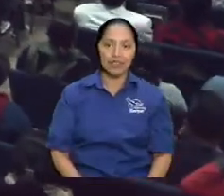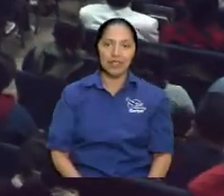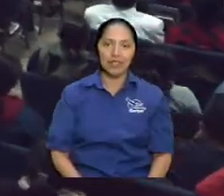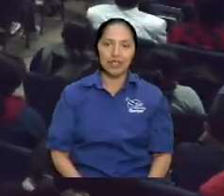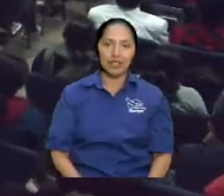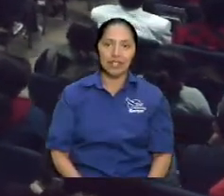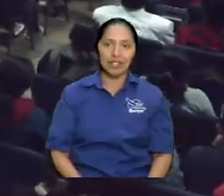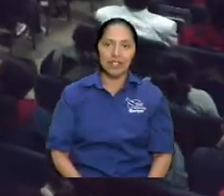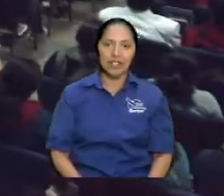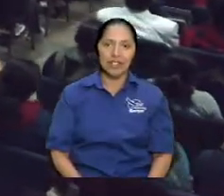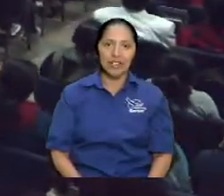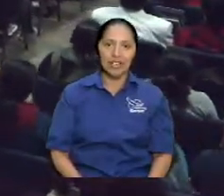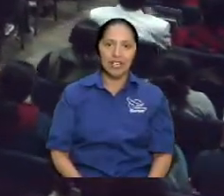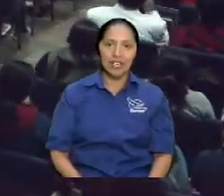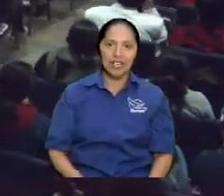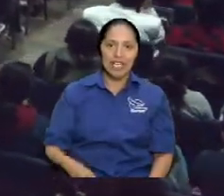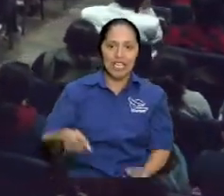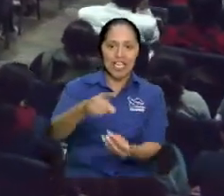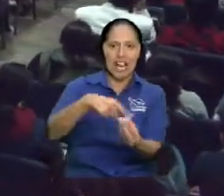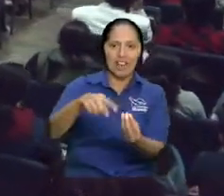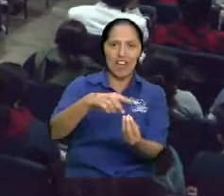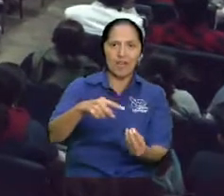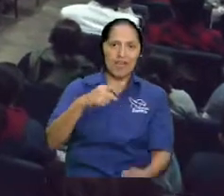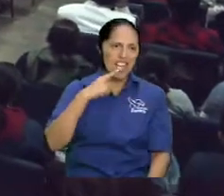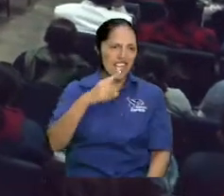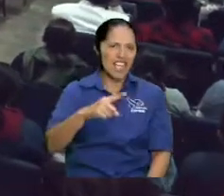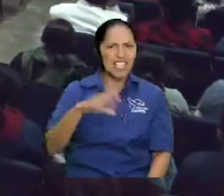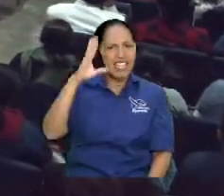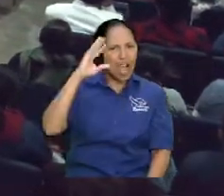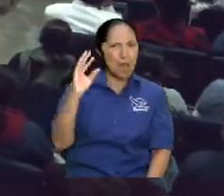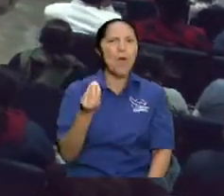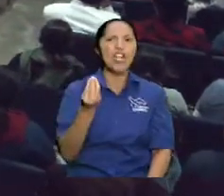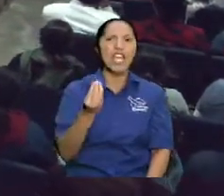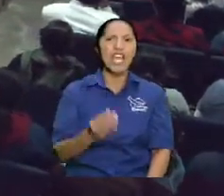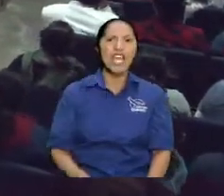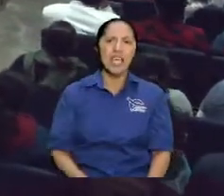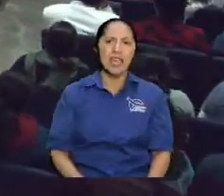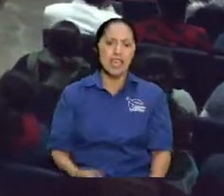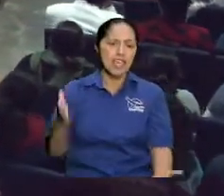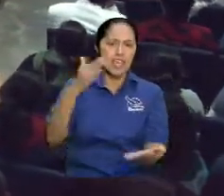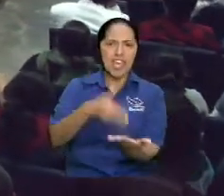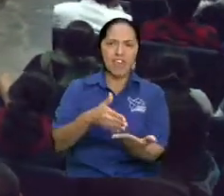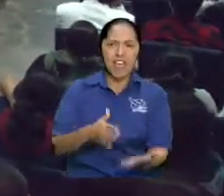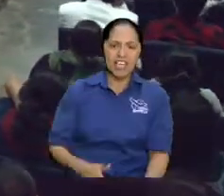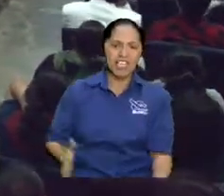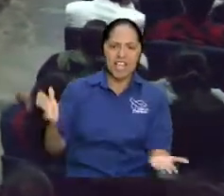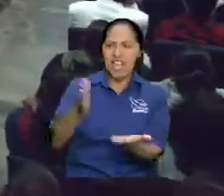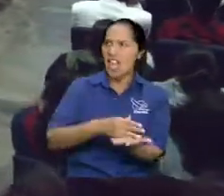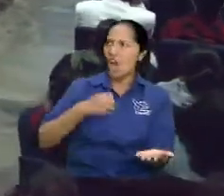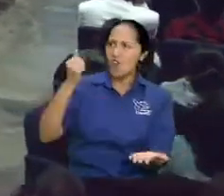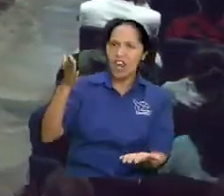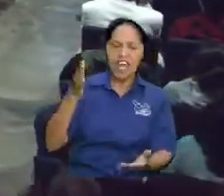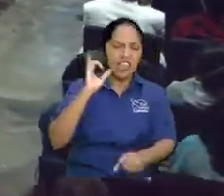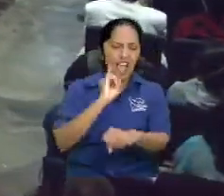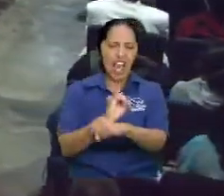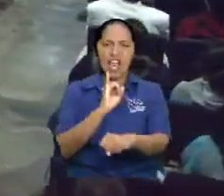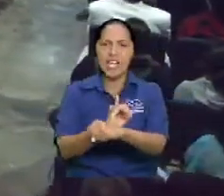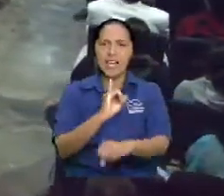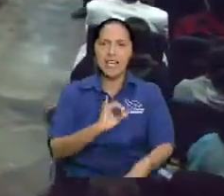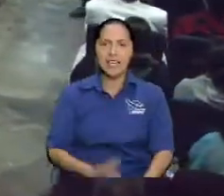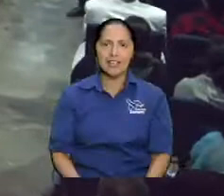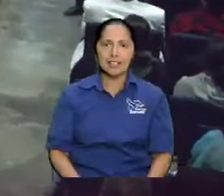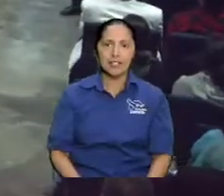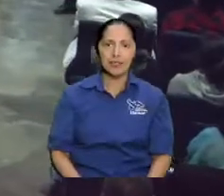La regañaban y le alegaban. Y decían, no, lo de la ofrenda eso no me lo van a quitar a mí nunca. Nunca. Y se peleaban de